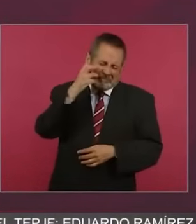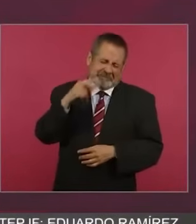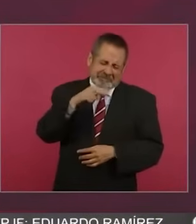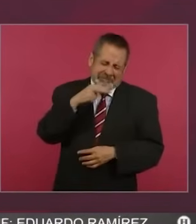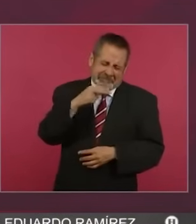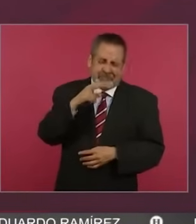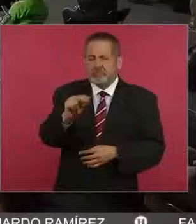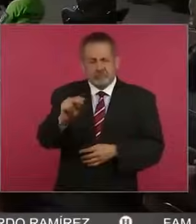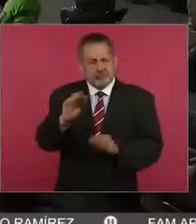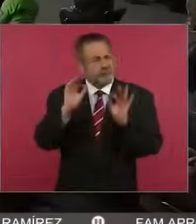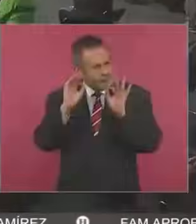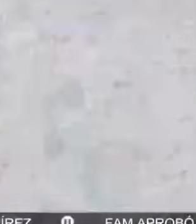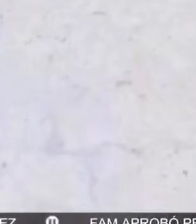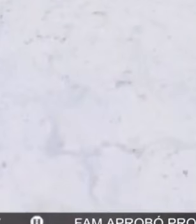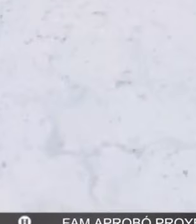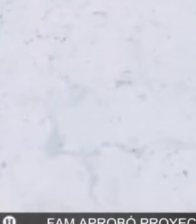Navidad.